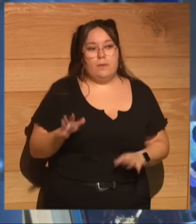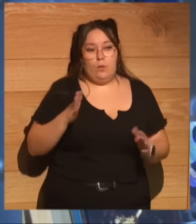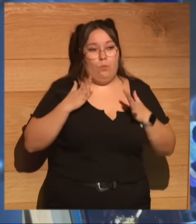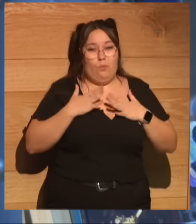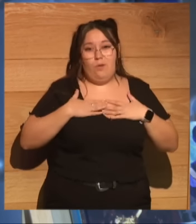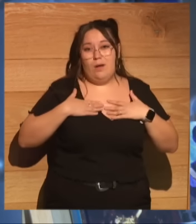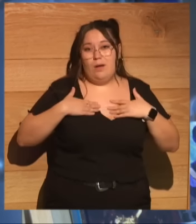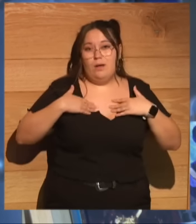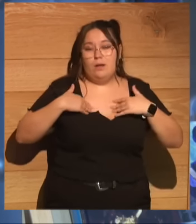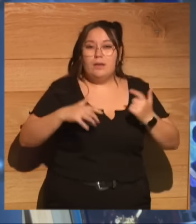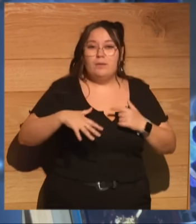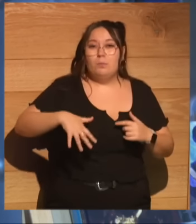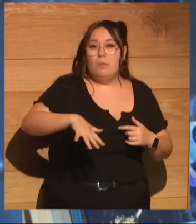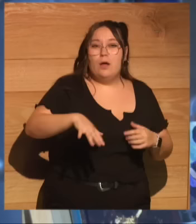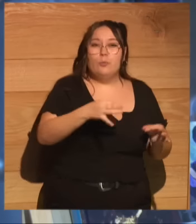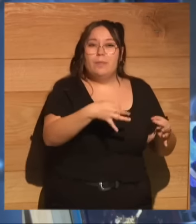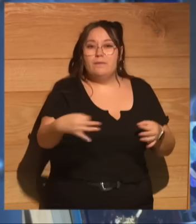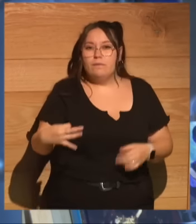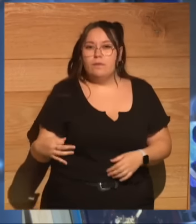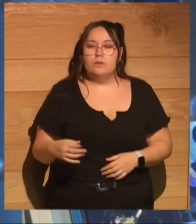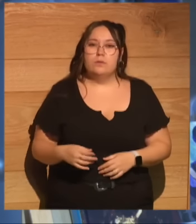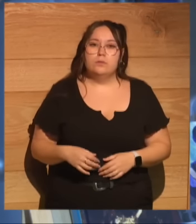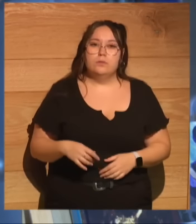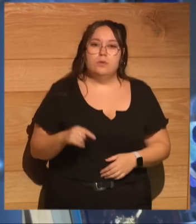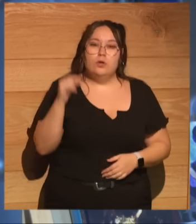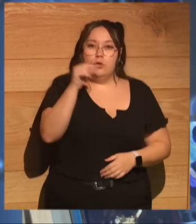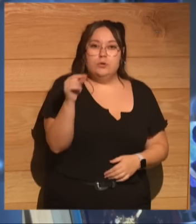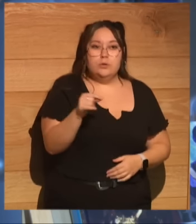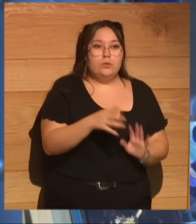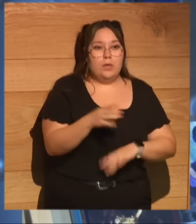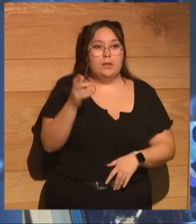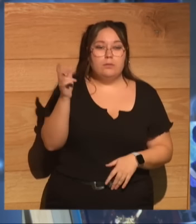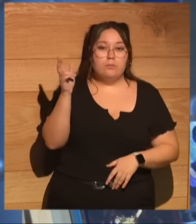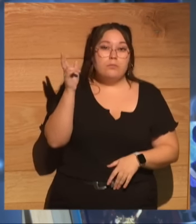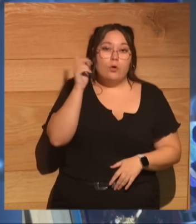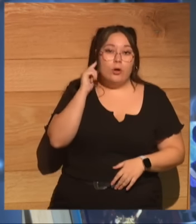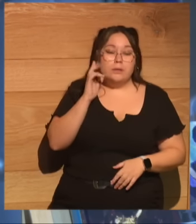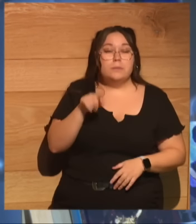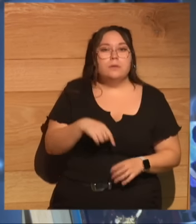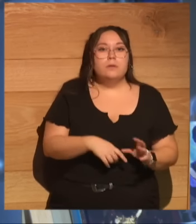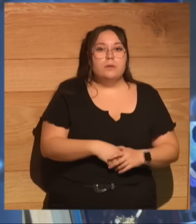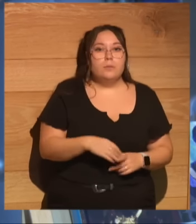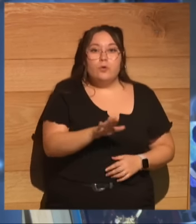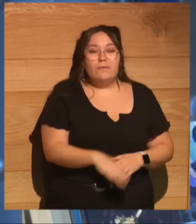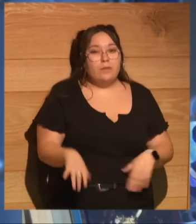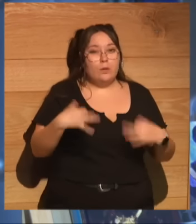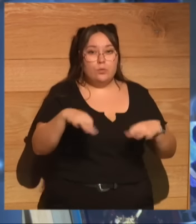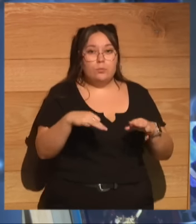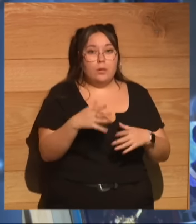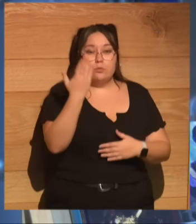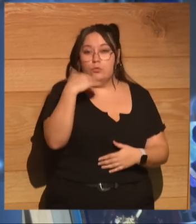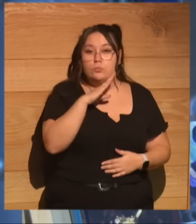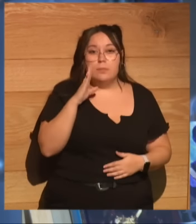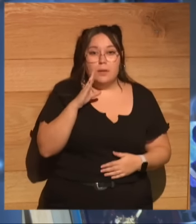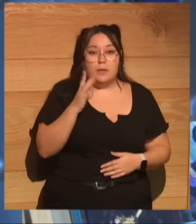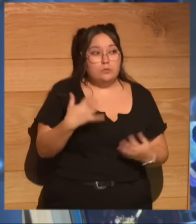cualquiera de esos barrios perfectos los insectos bullen. Hay orejas. Pero él ha tenido una infancia más bien normal, con unos padres